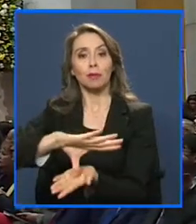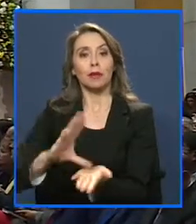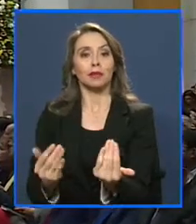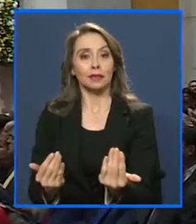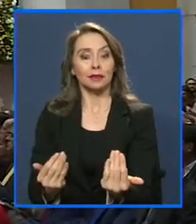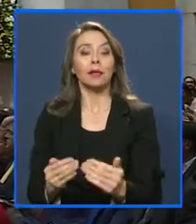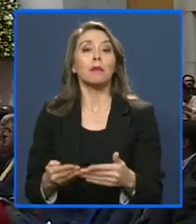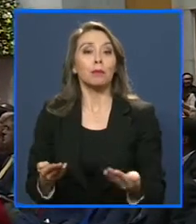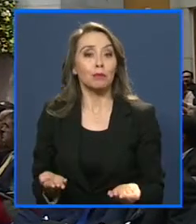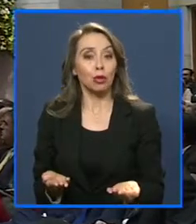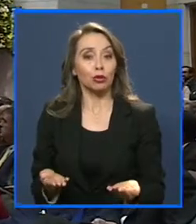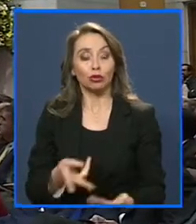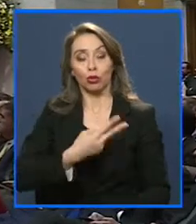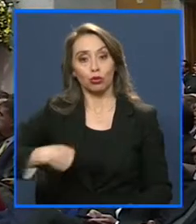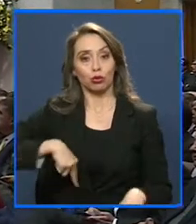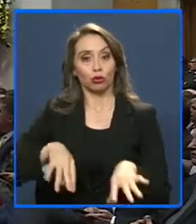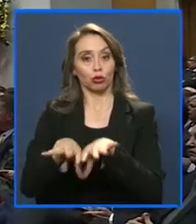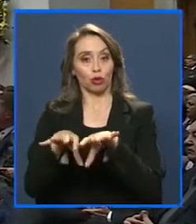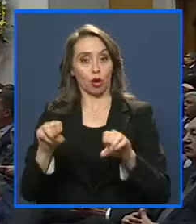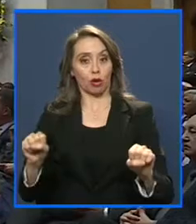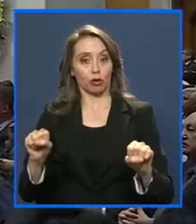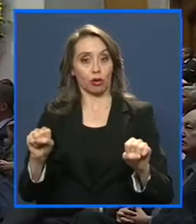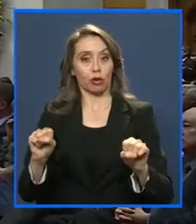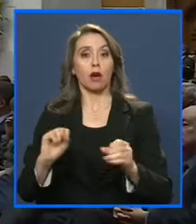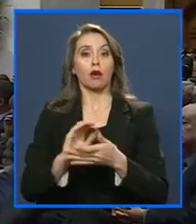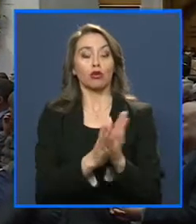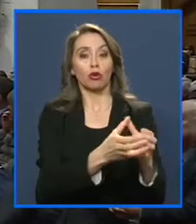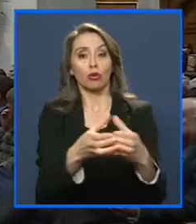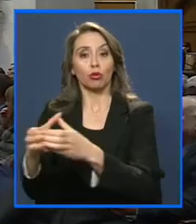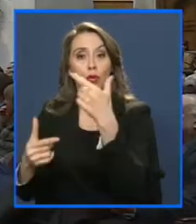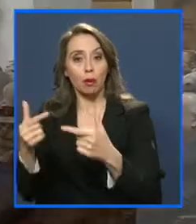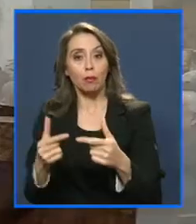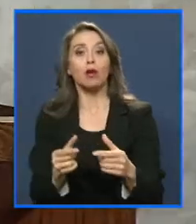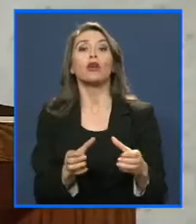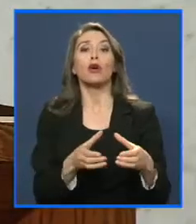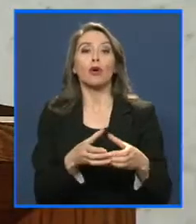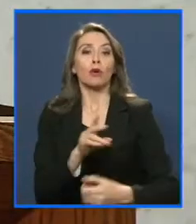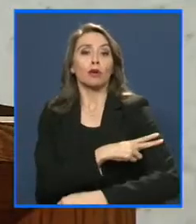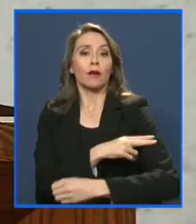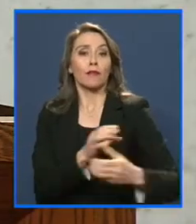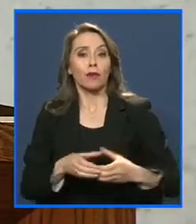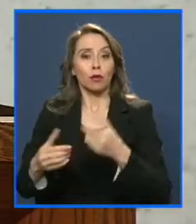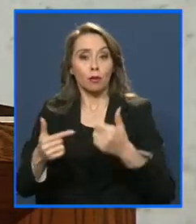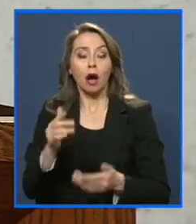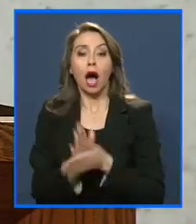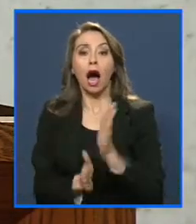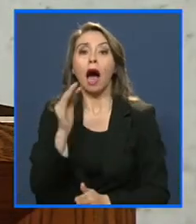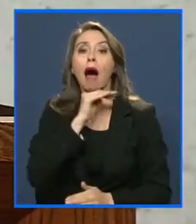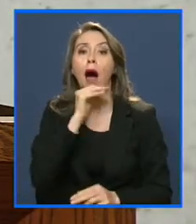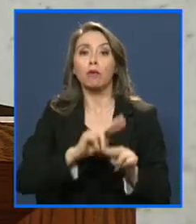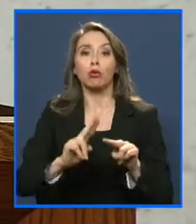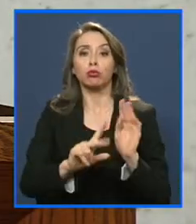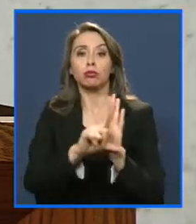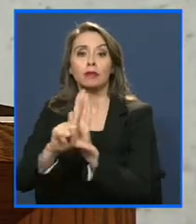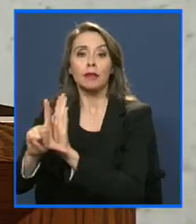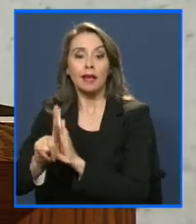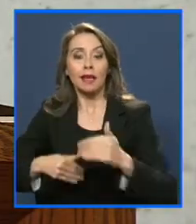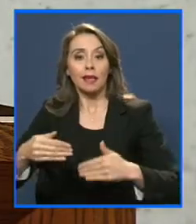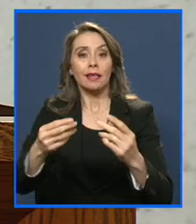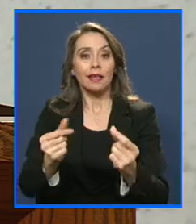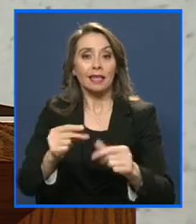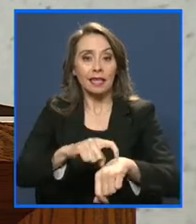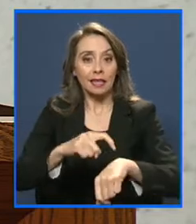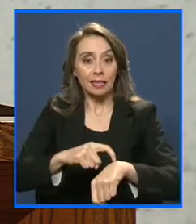por ello hemos acordado con todas las bancadas y comités de esta cámara apurar el ritmo legislativo y nuestro funcionamiento